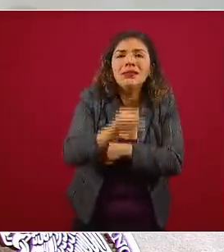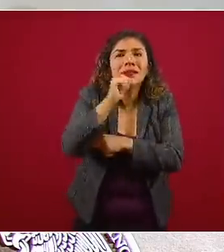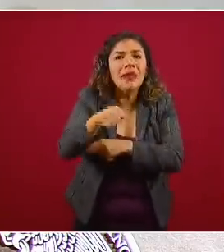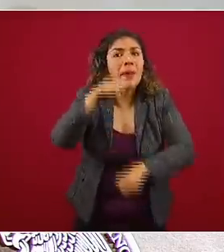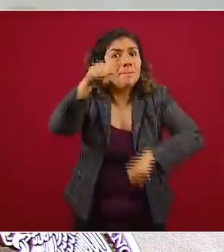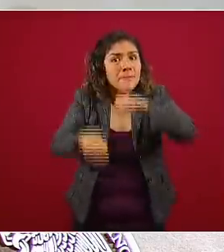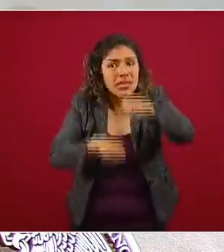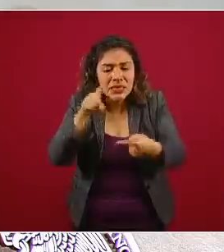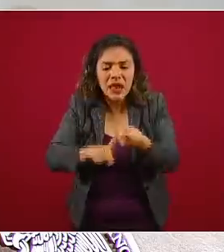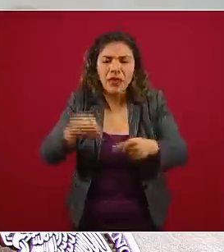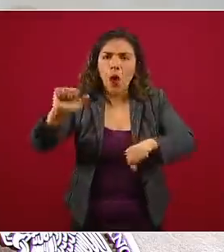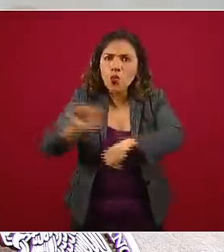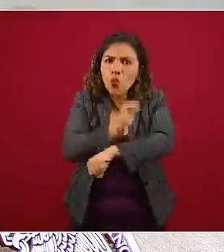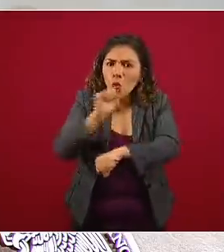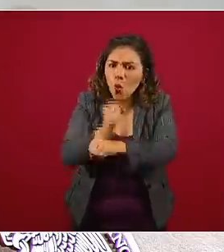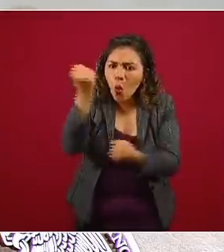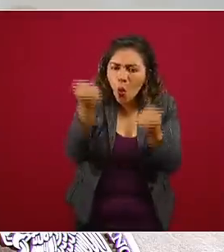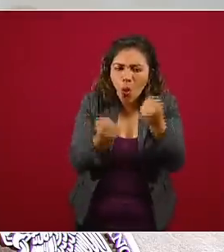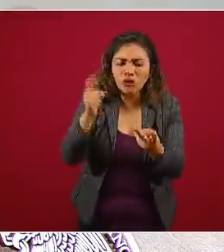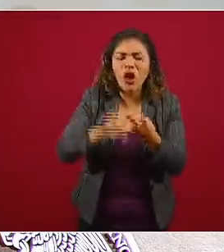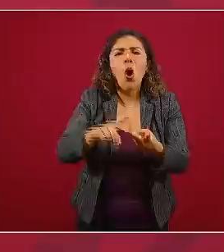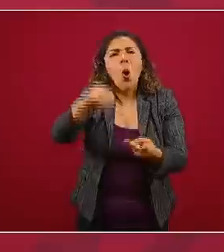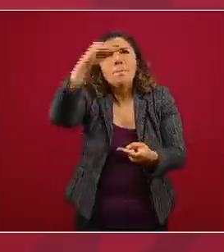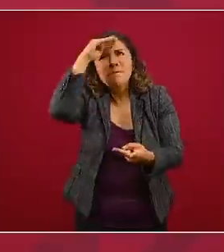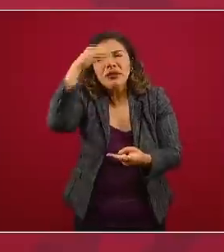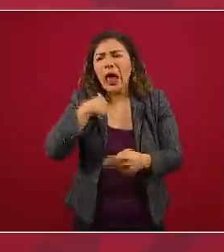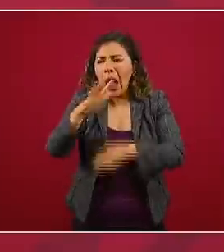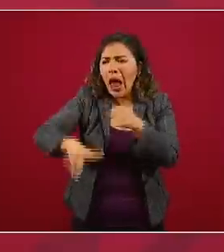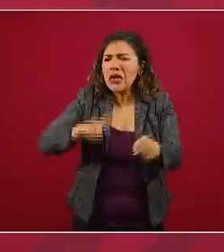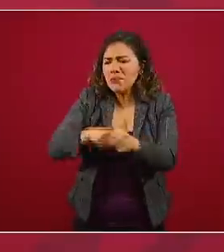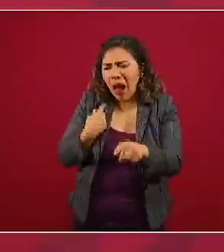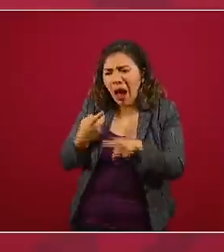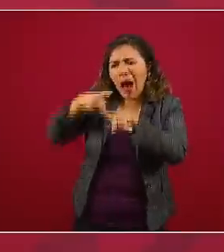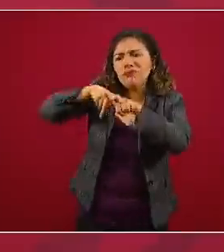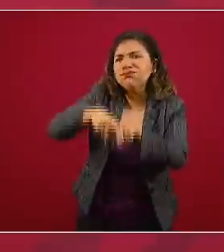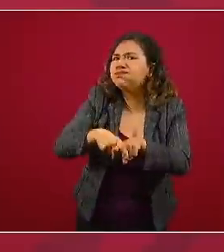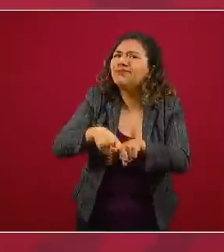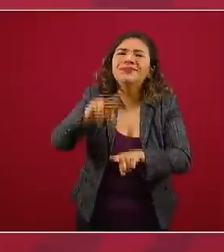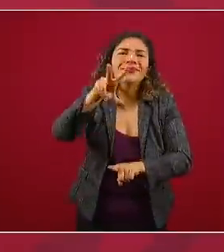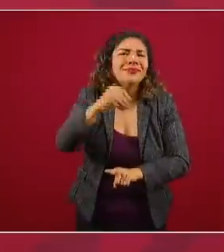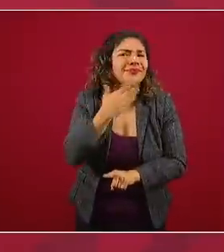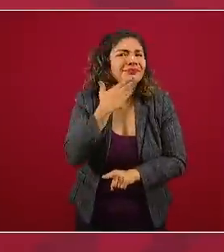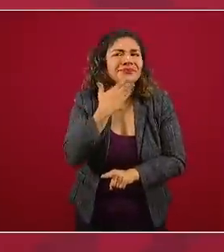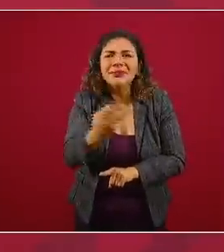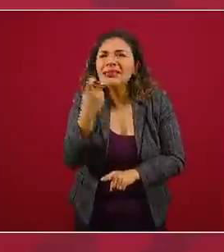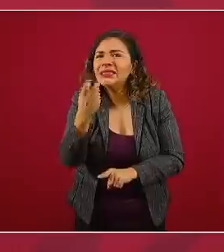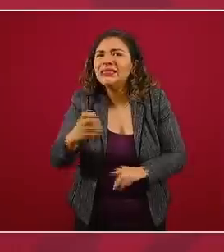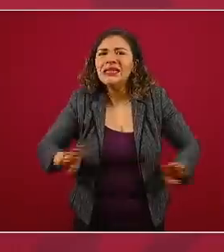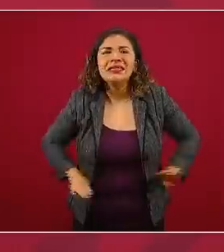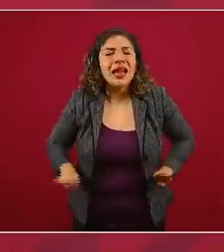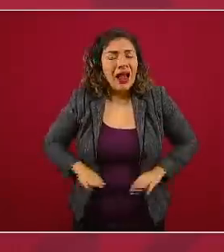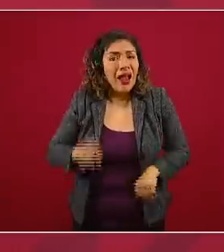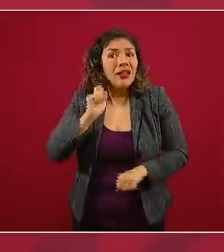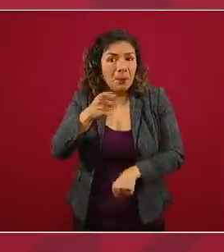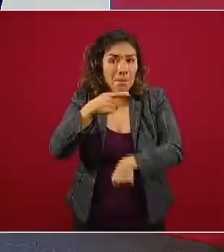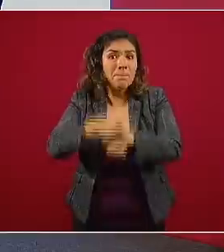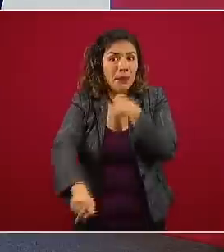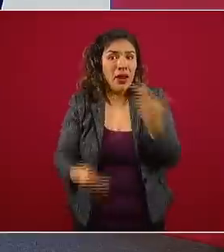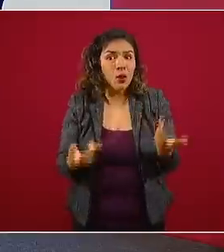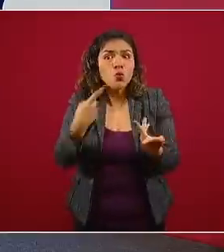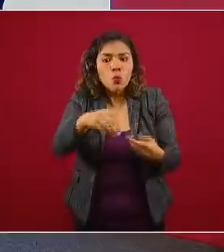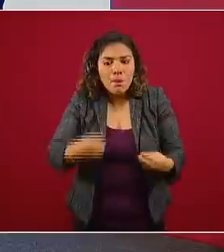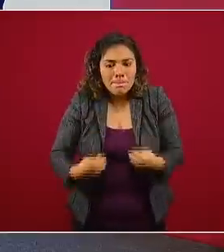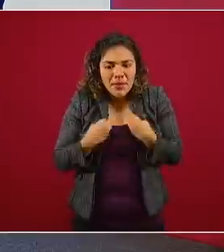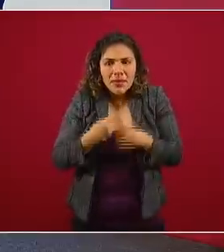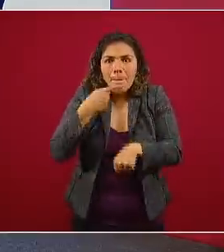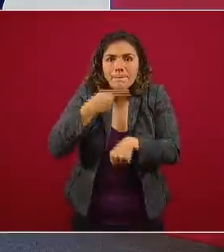una bicicleta ni en un vehículo ni confiar en nuestros animales sin montarlos para cruzar el cauce de un río arriesgar nuestra vida y es